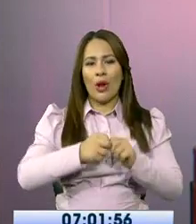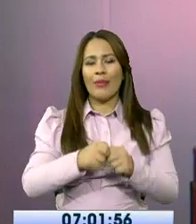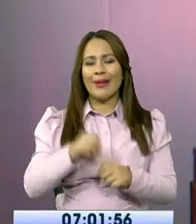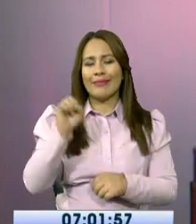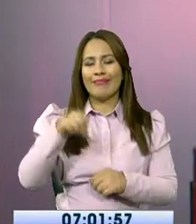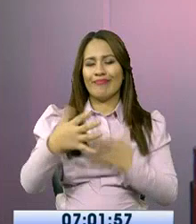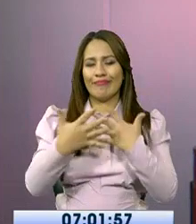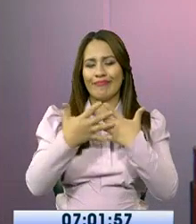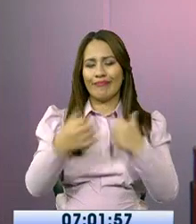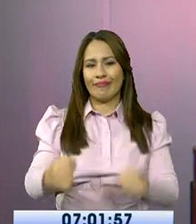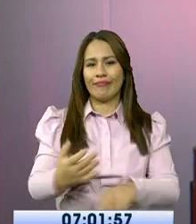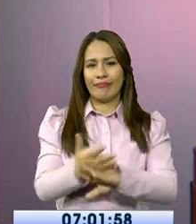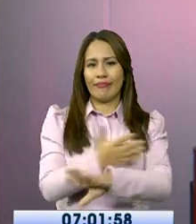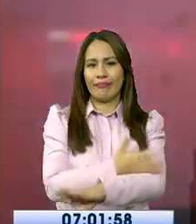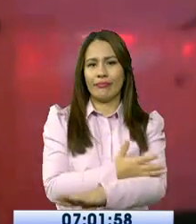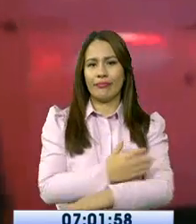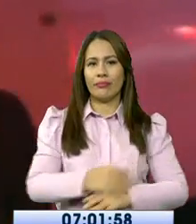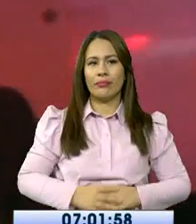penales.